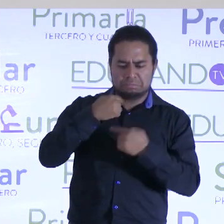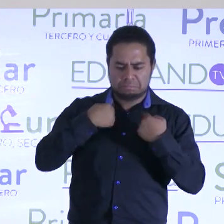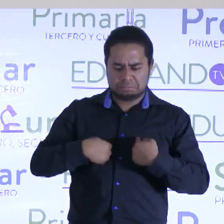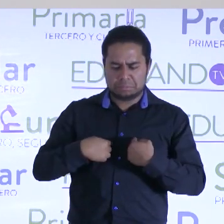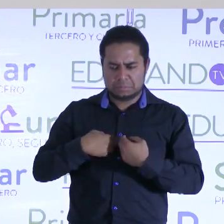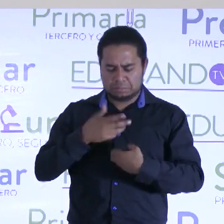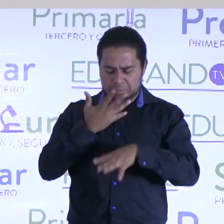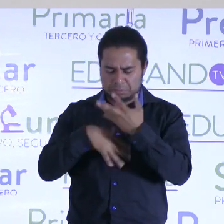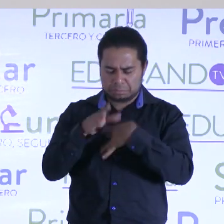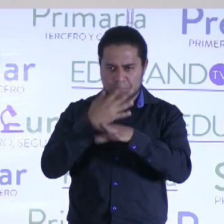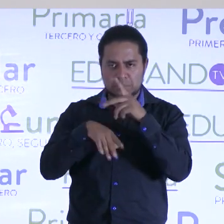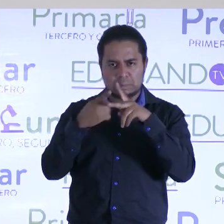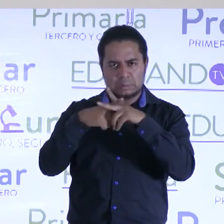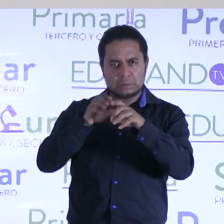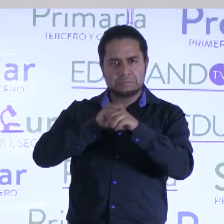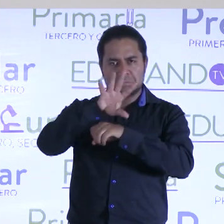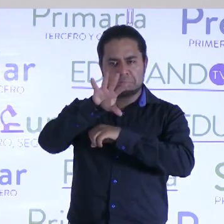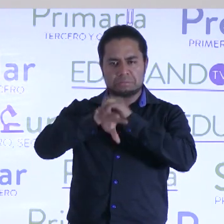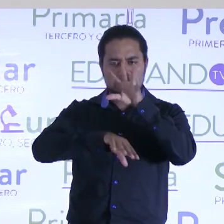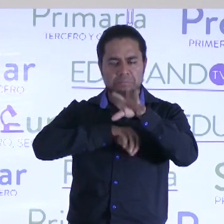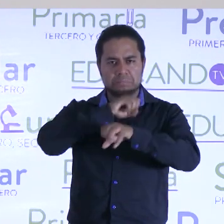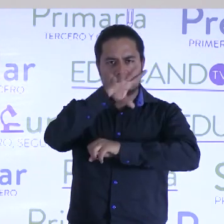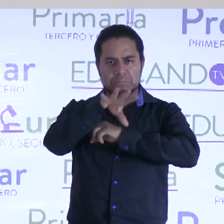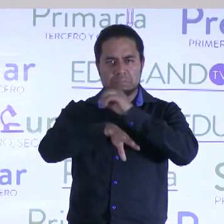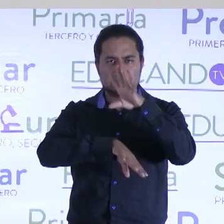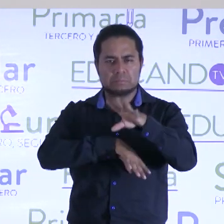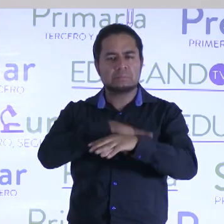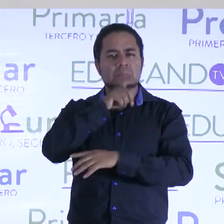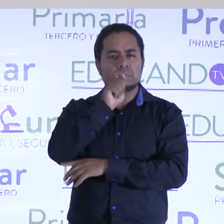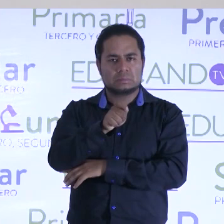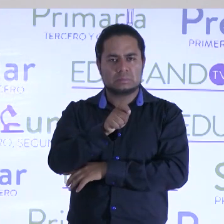acción que le vamos a llamar